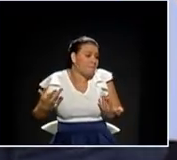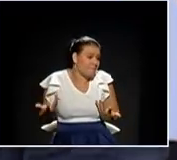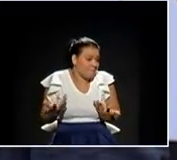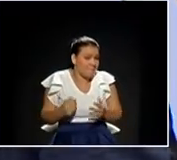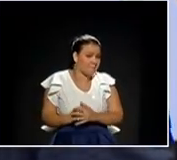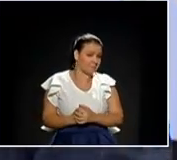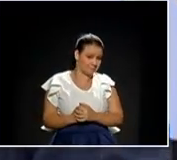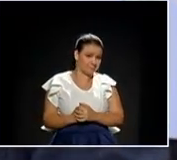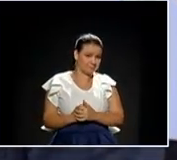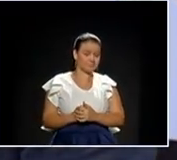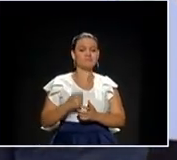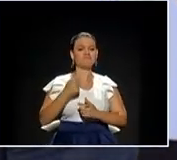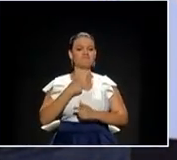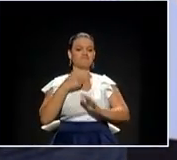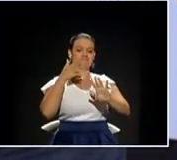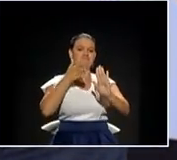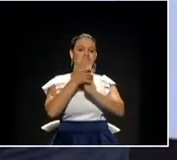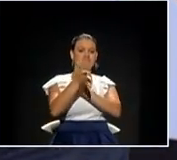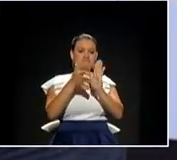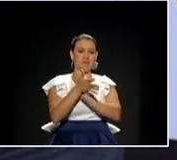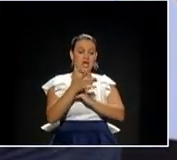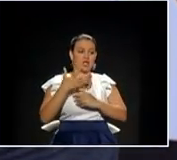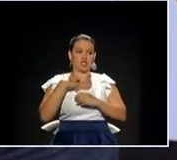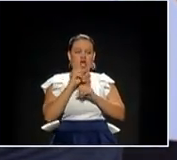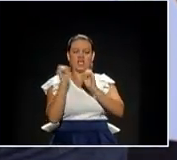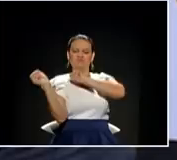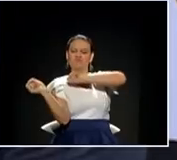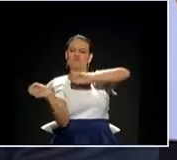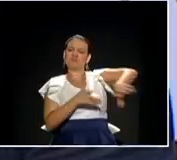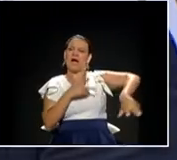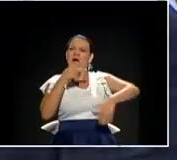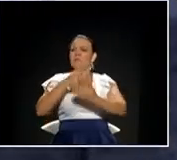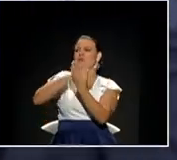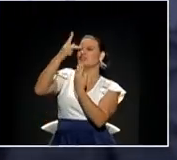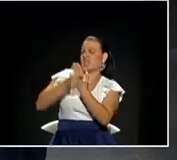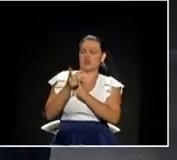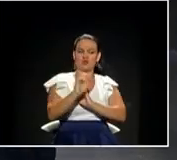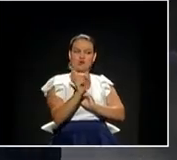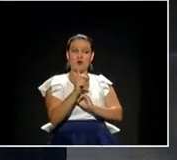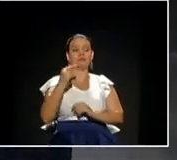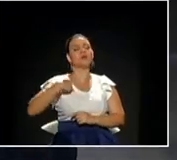dejar claro que yo no renunció al proyecto solo que no digo mentiras